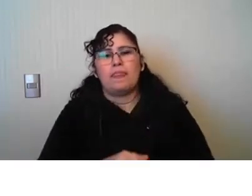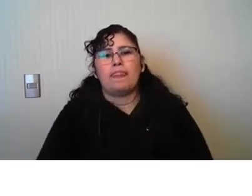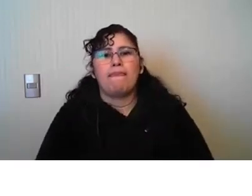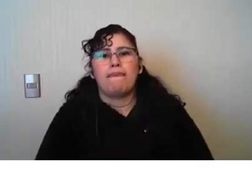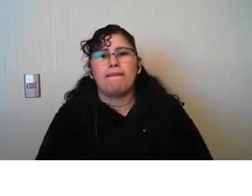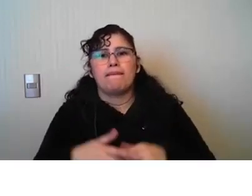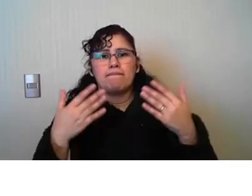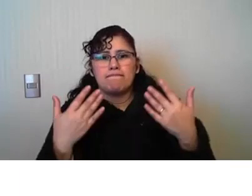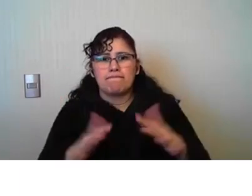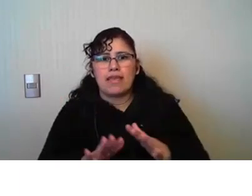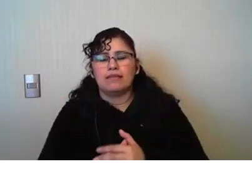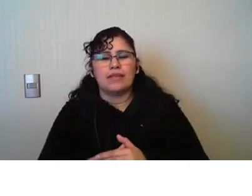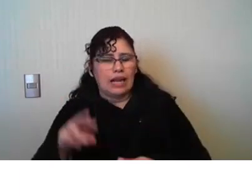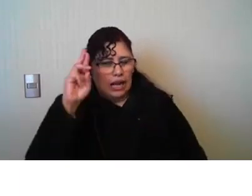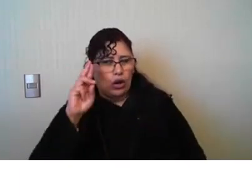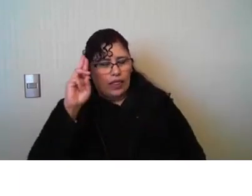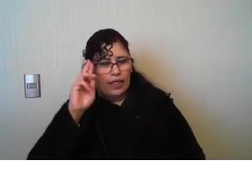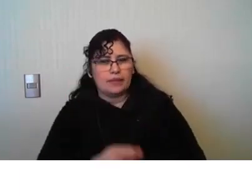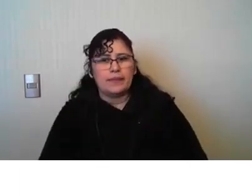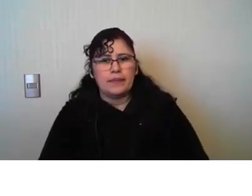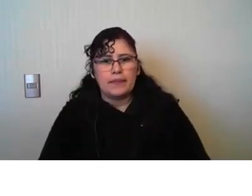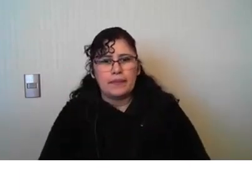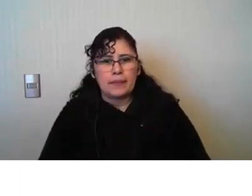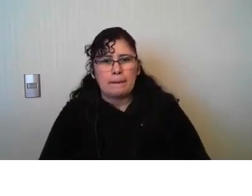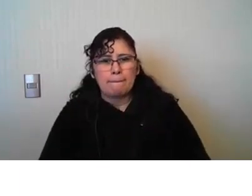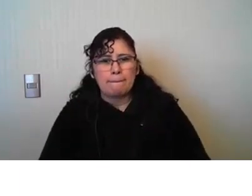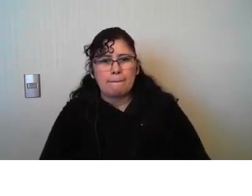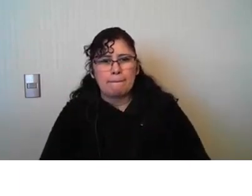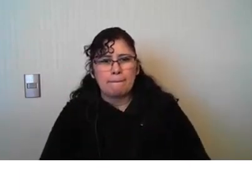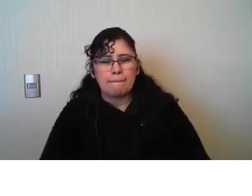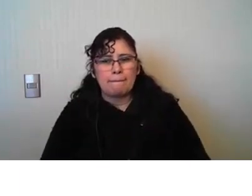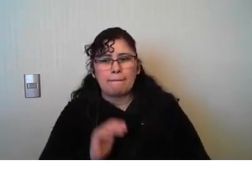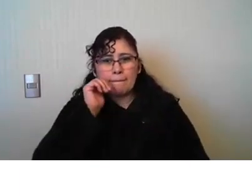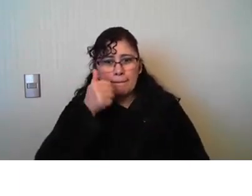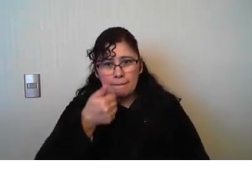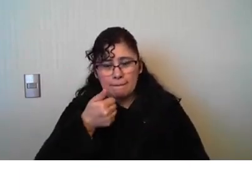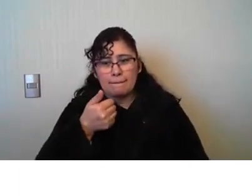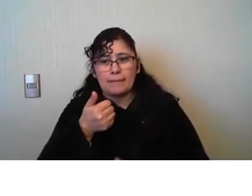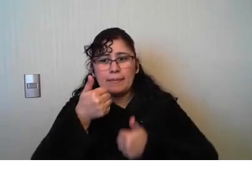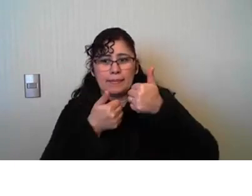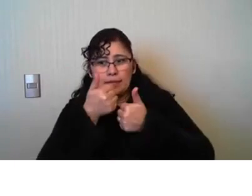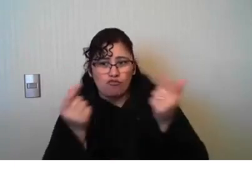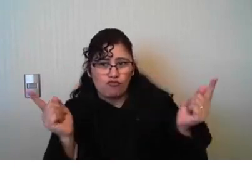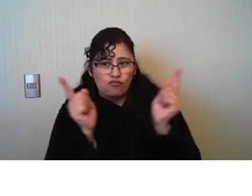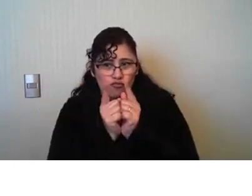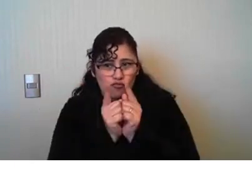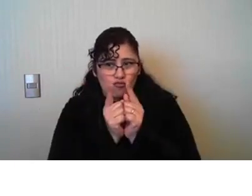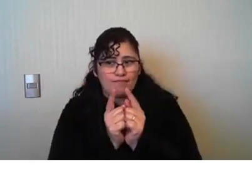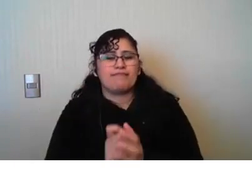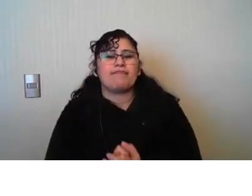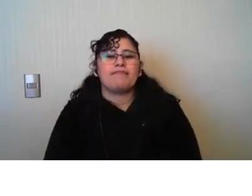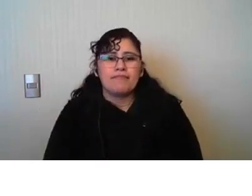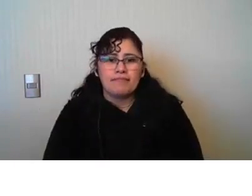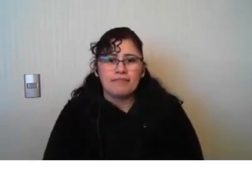Bien, recordarles además, ¿cierto?, que vamos a tener una evaluación mañana,